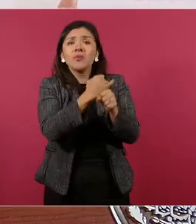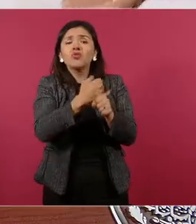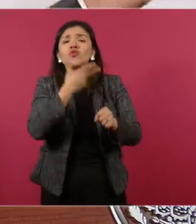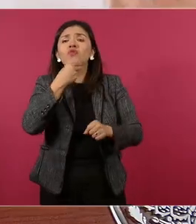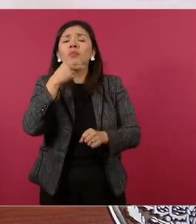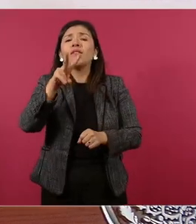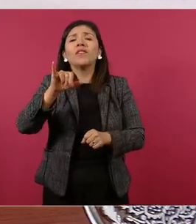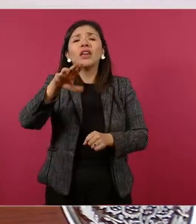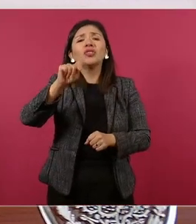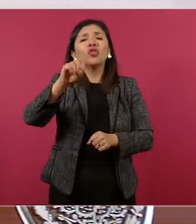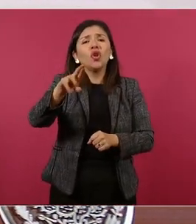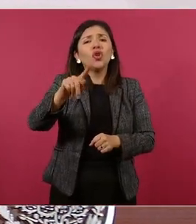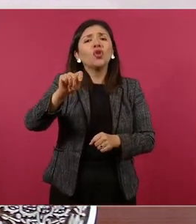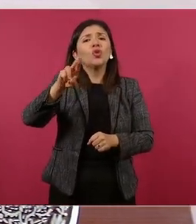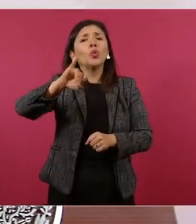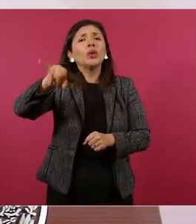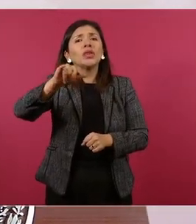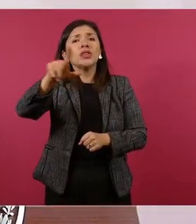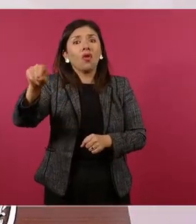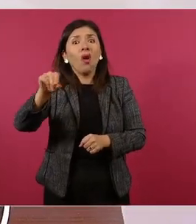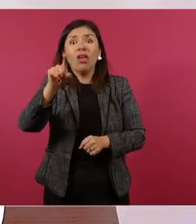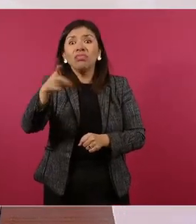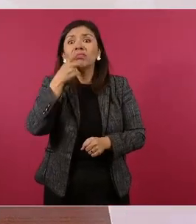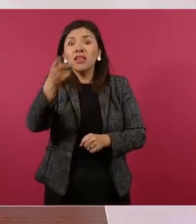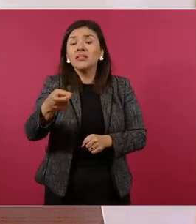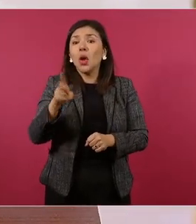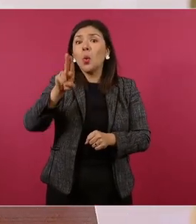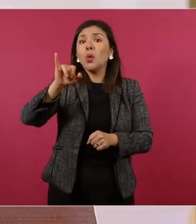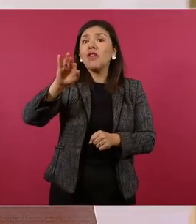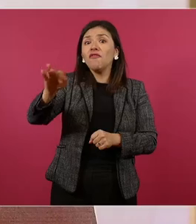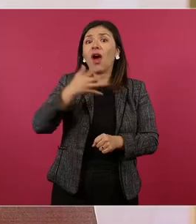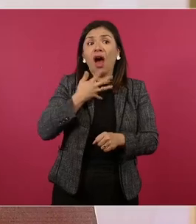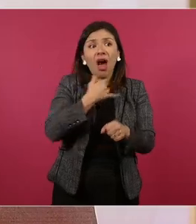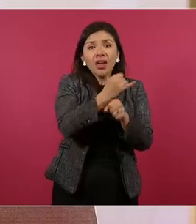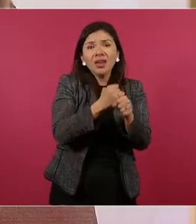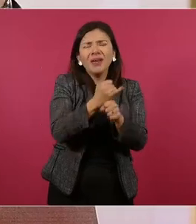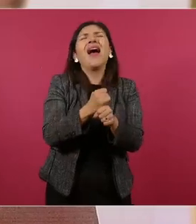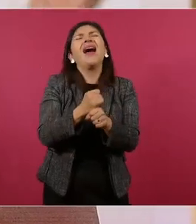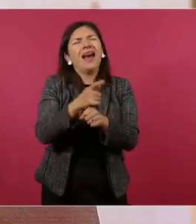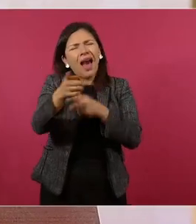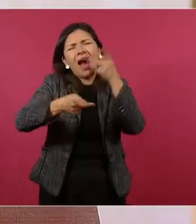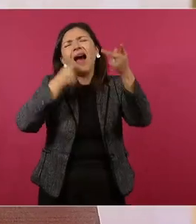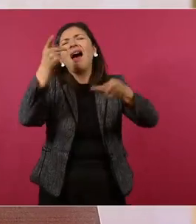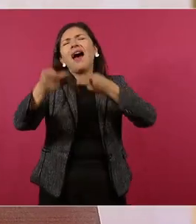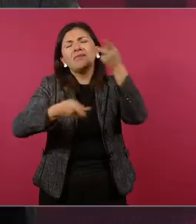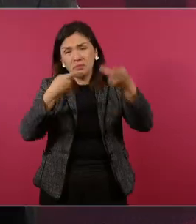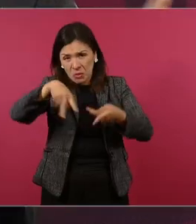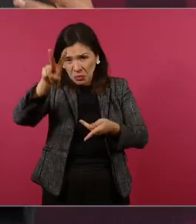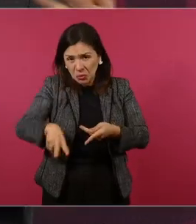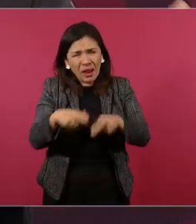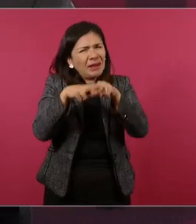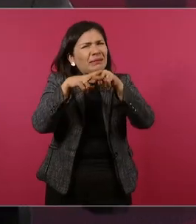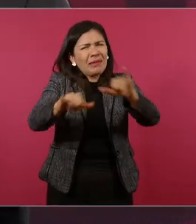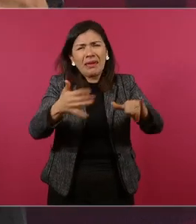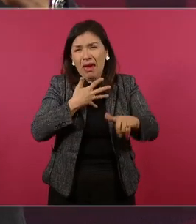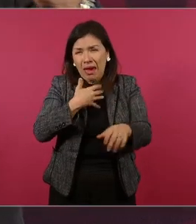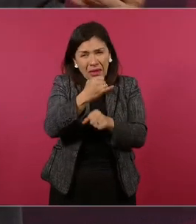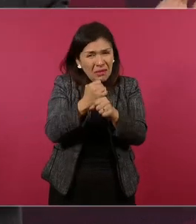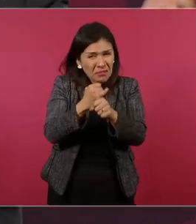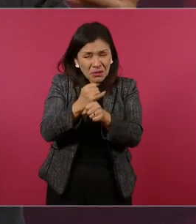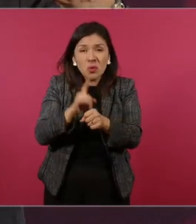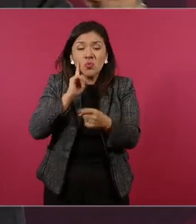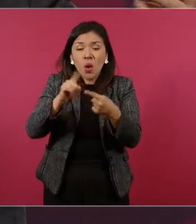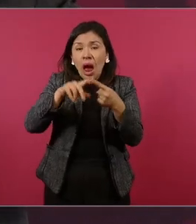a nadie Eso dice allí la pero dicen muchas cosas pero a nadie ni a